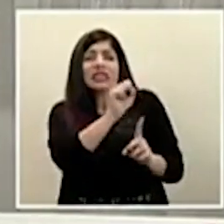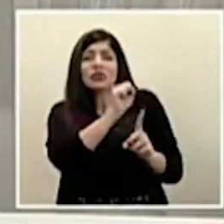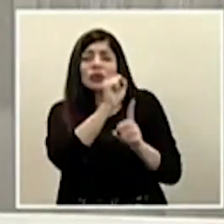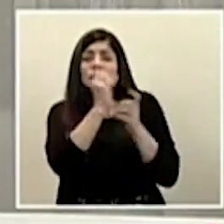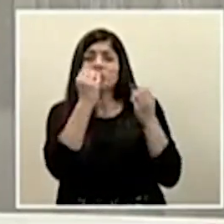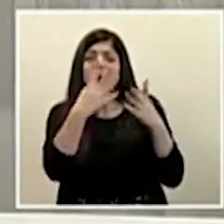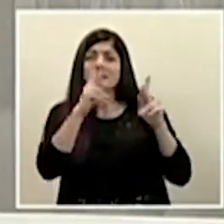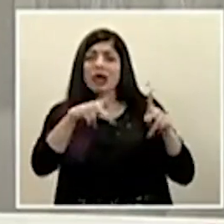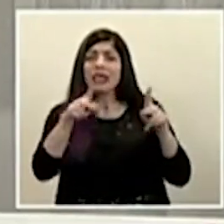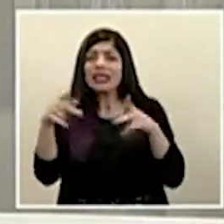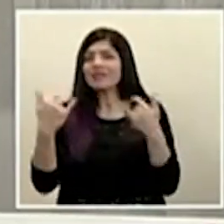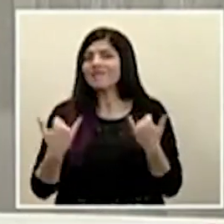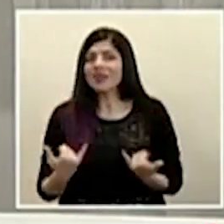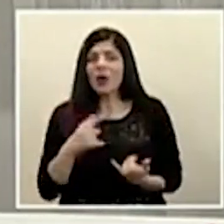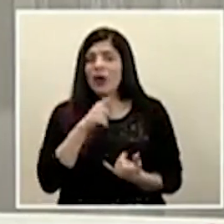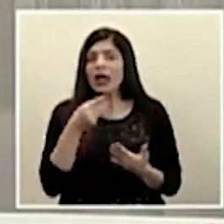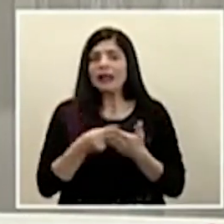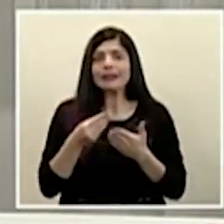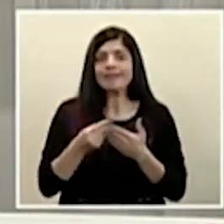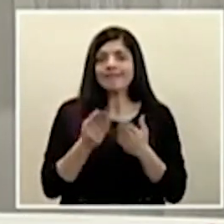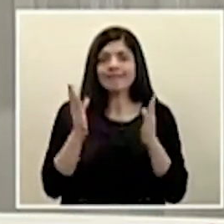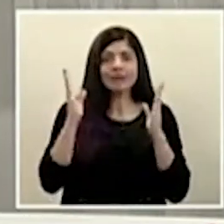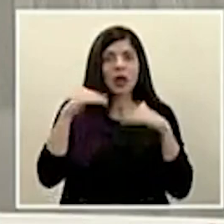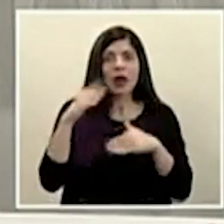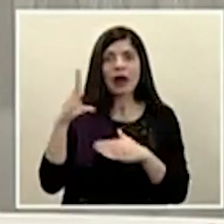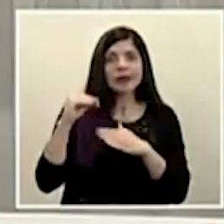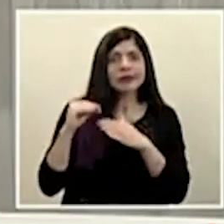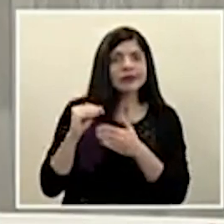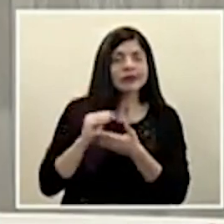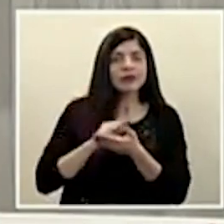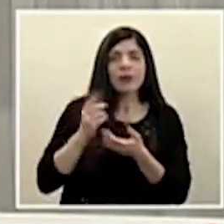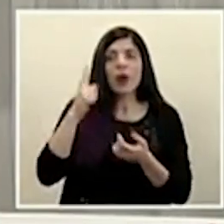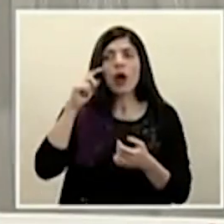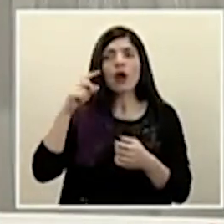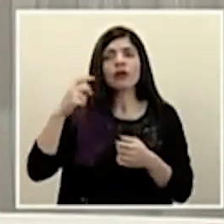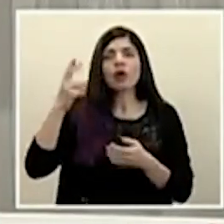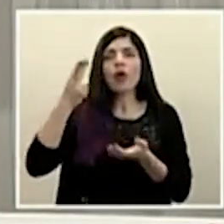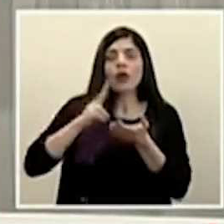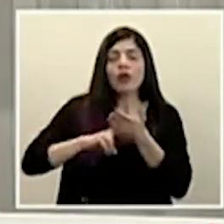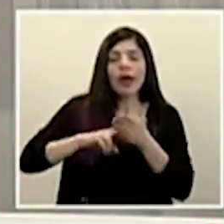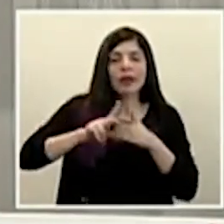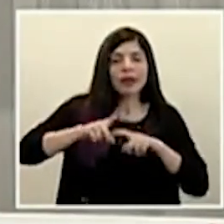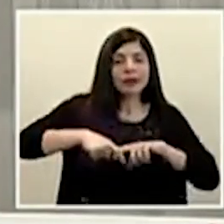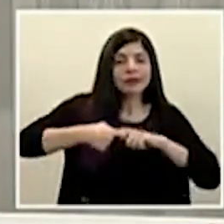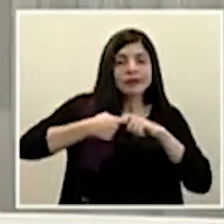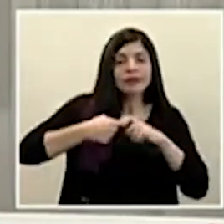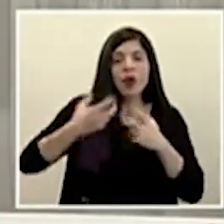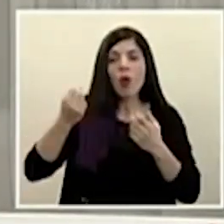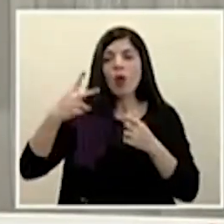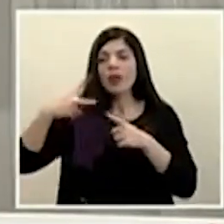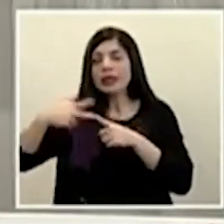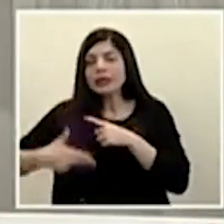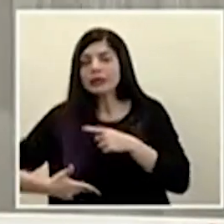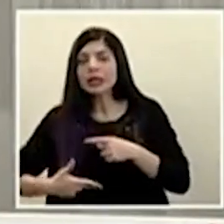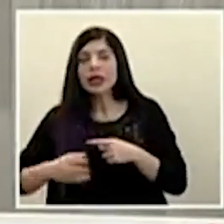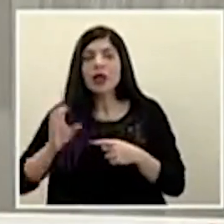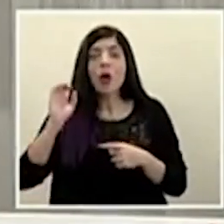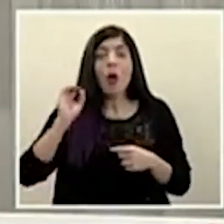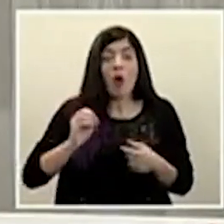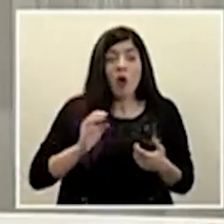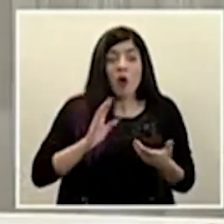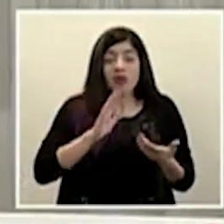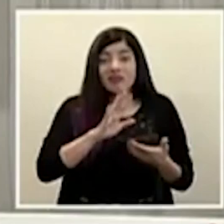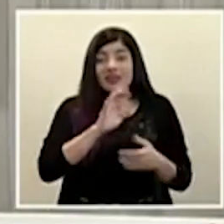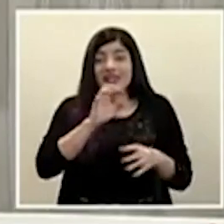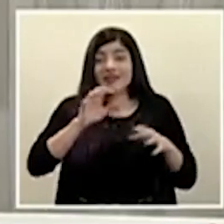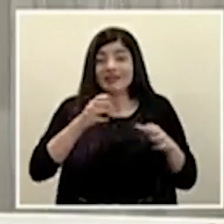hoy ya no tienen ingresos, que por supuesto por una aplicación de suspensión de contrato, por un despido o incluso por estar